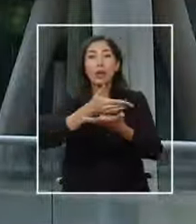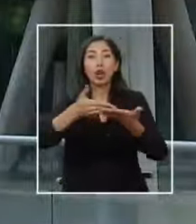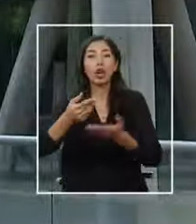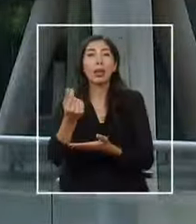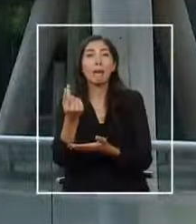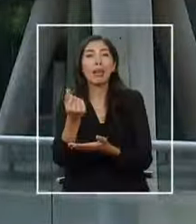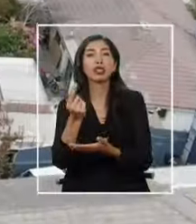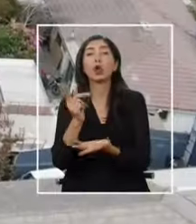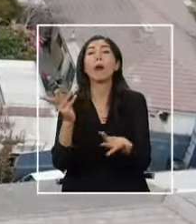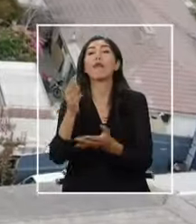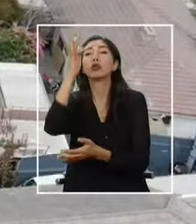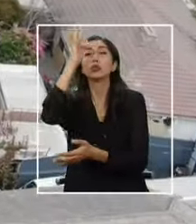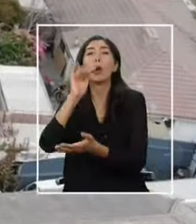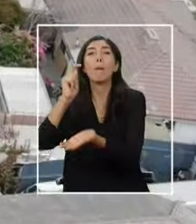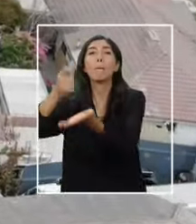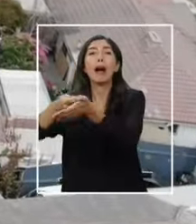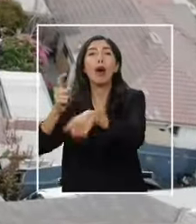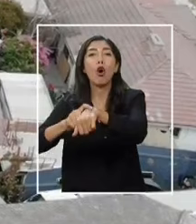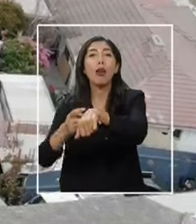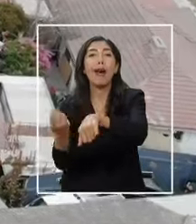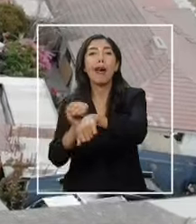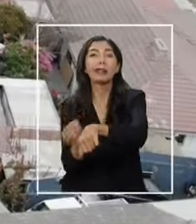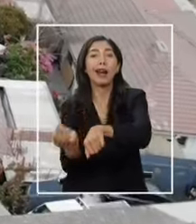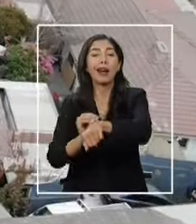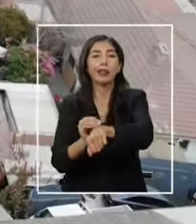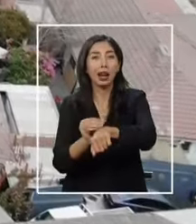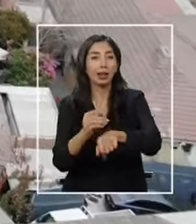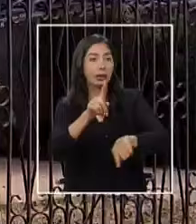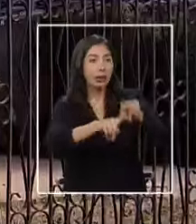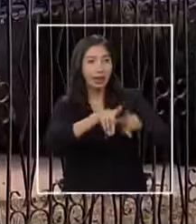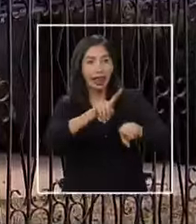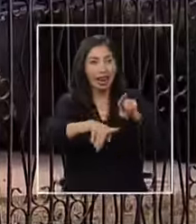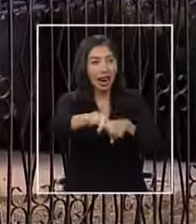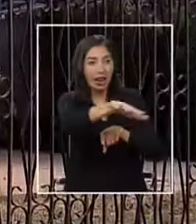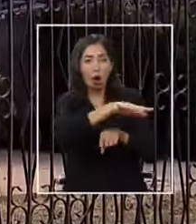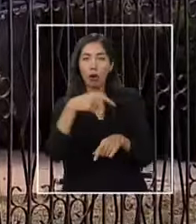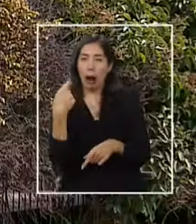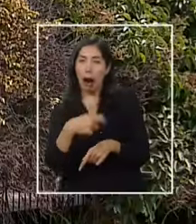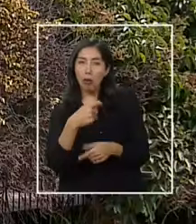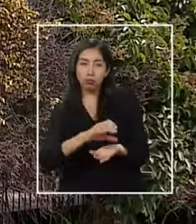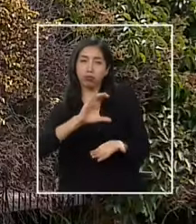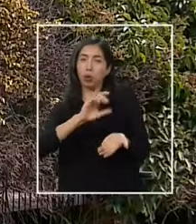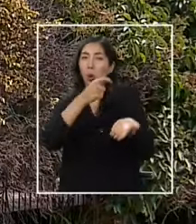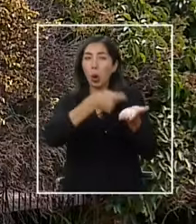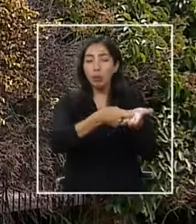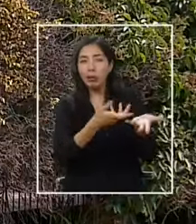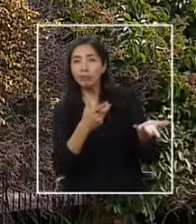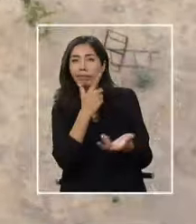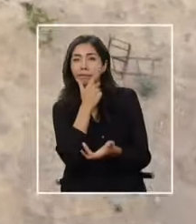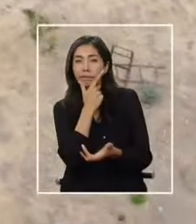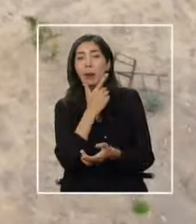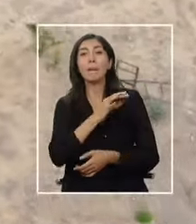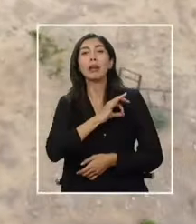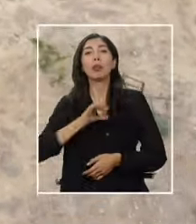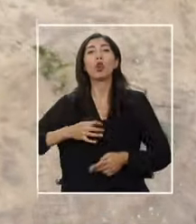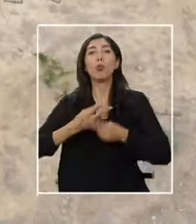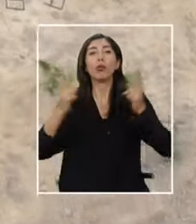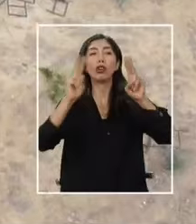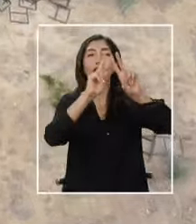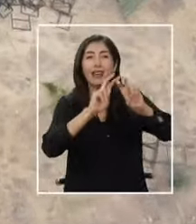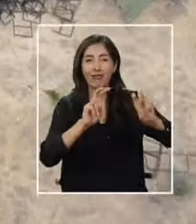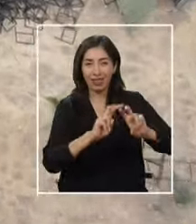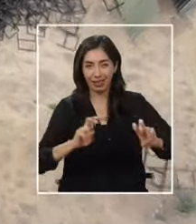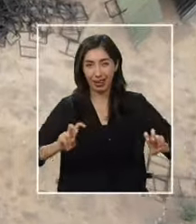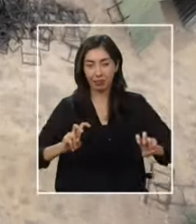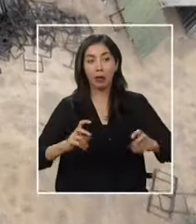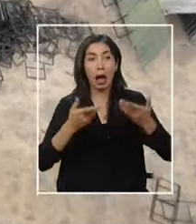horas extras a funcionarios y la compra con posible sobreprecio de un terreno en el corazón de la comuna son investigados por el Ministerio Público. Decirle